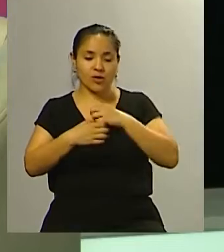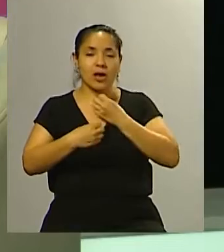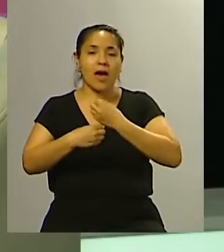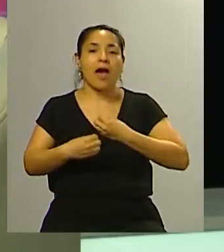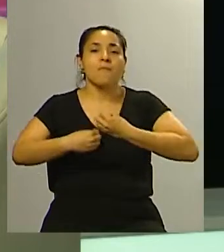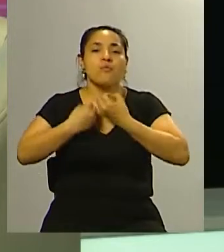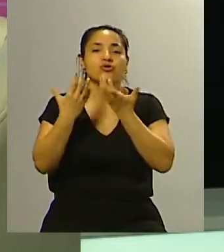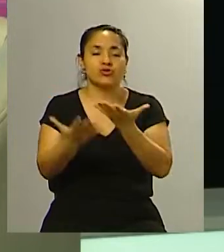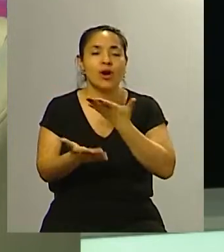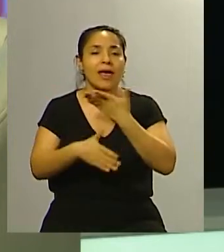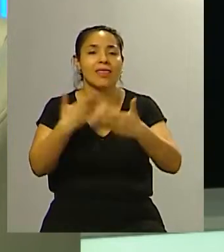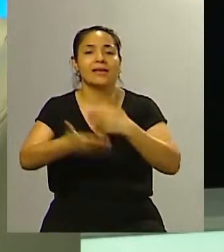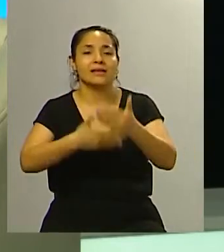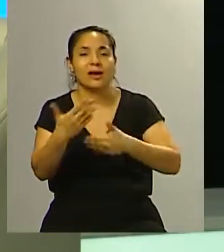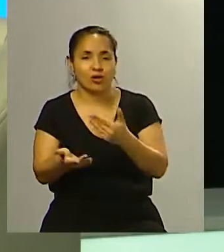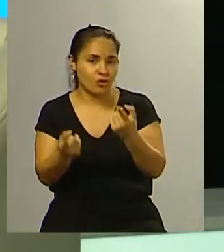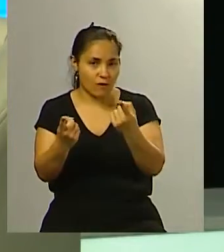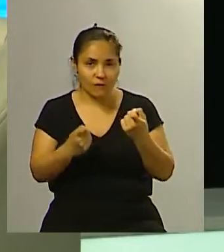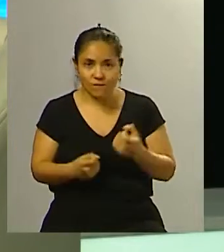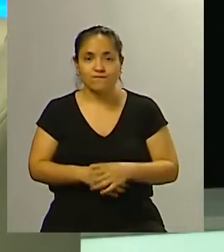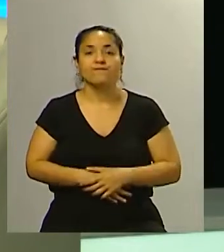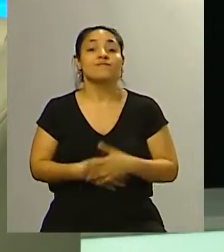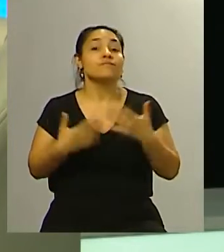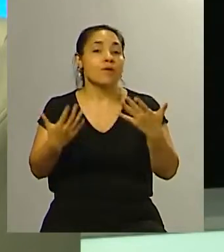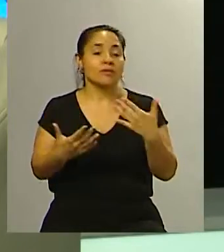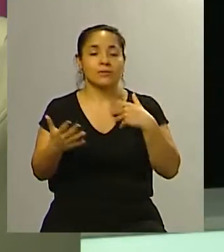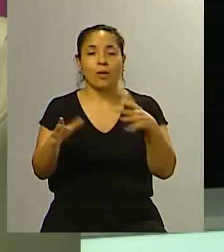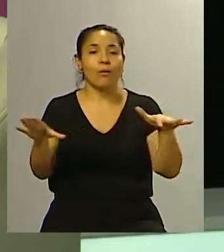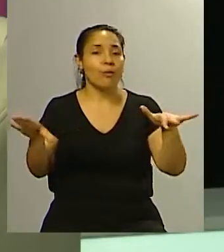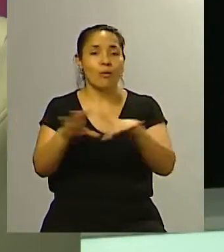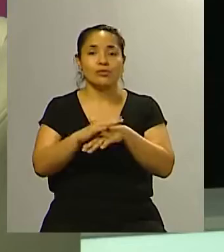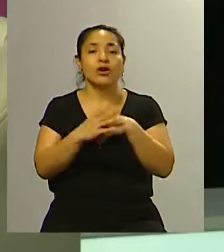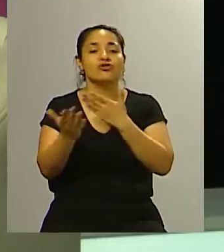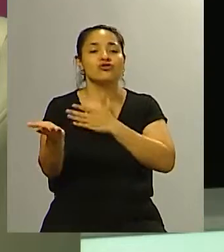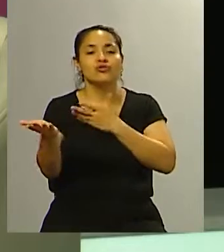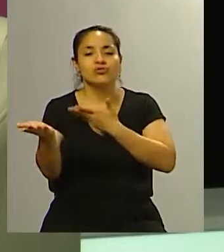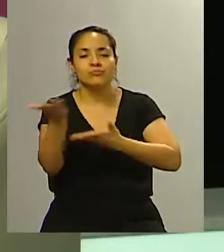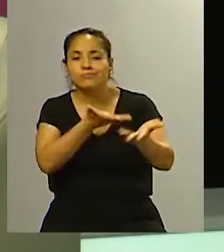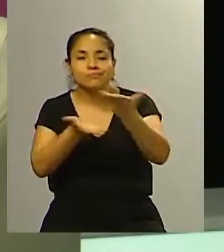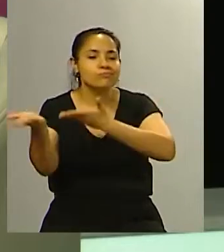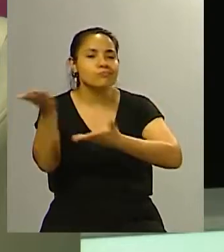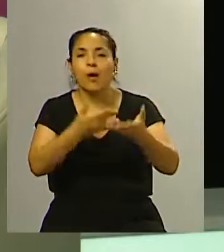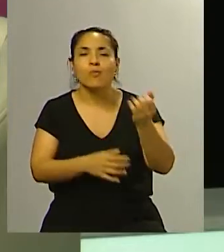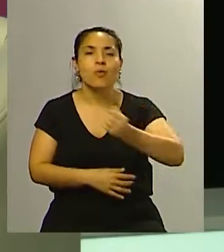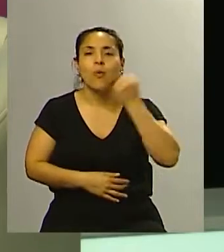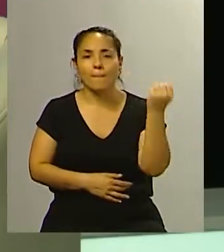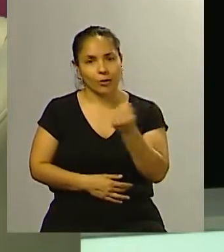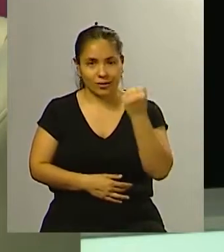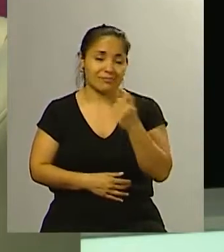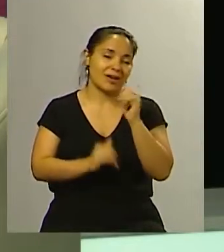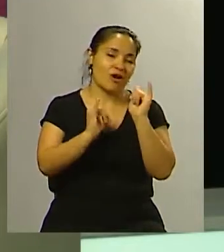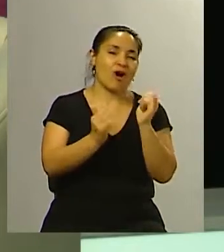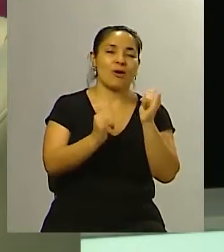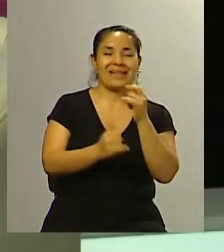que justamente en un estadio en donde la sociabilidad es tan importante, por ejemplo en los adolescentes, hablando del nivel